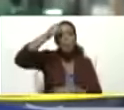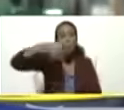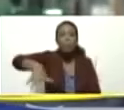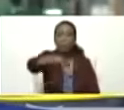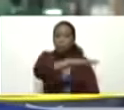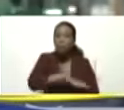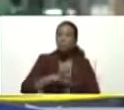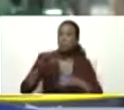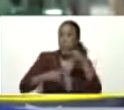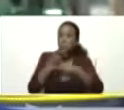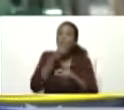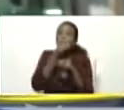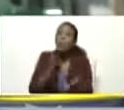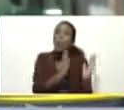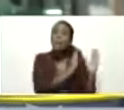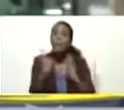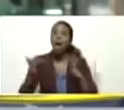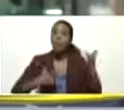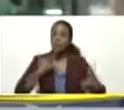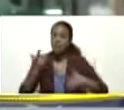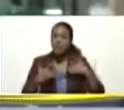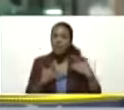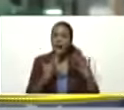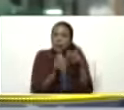producto de los buenos planes,